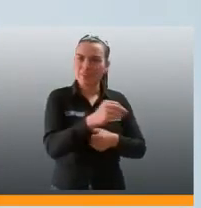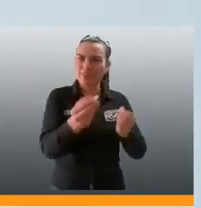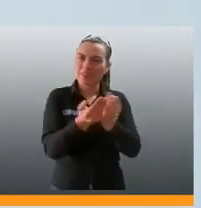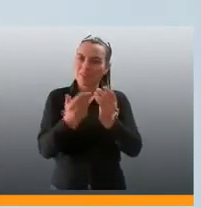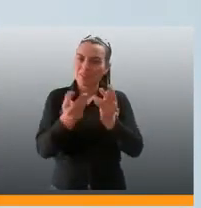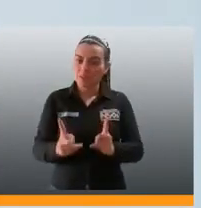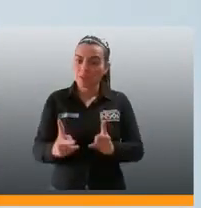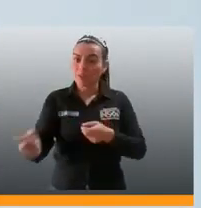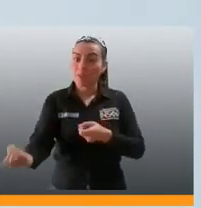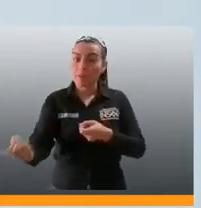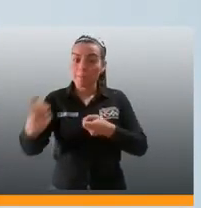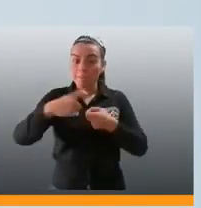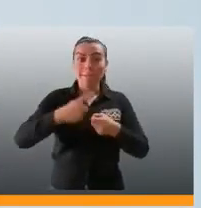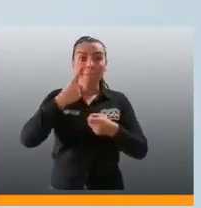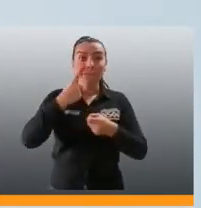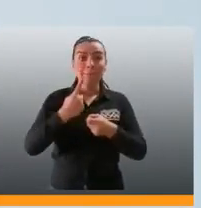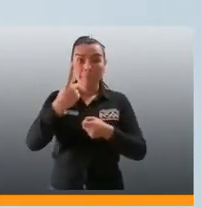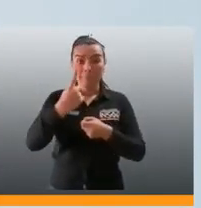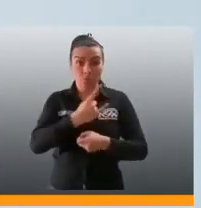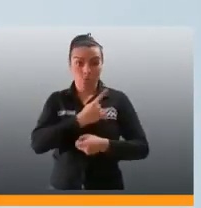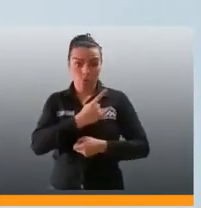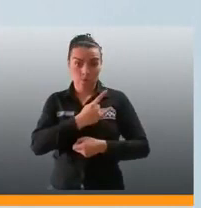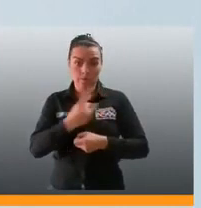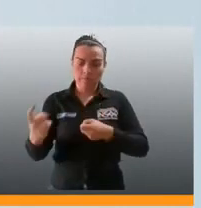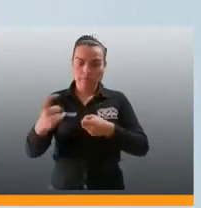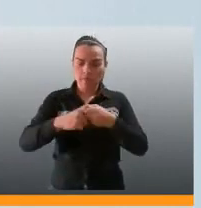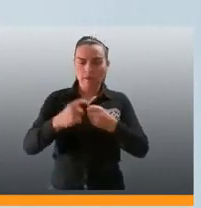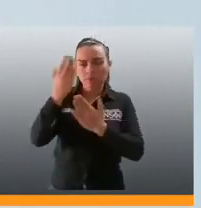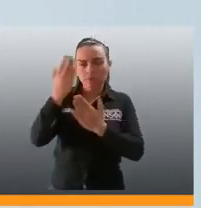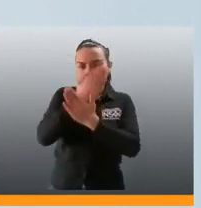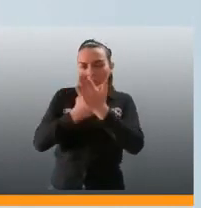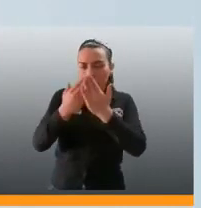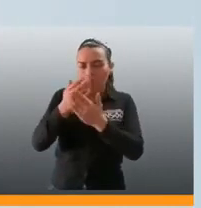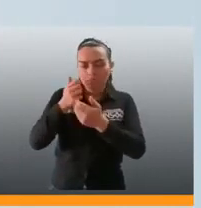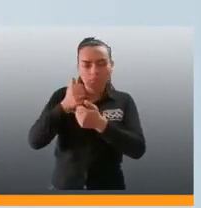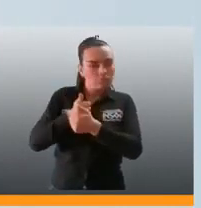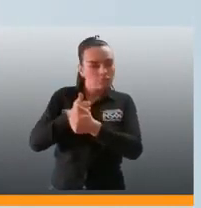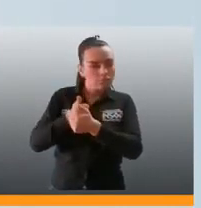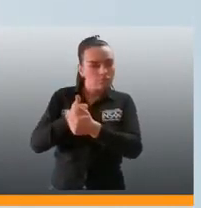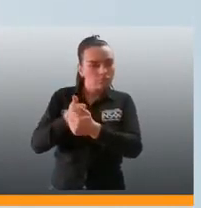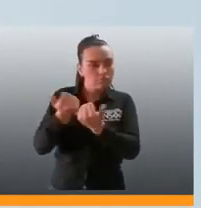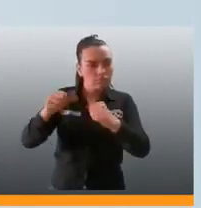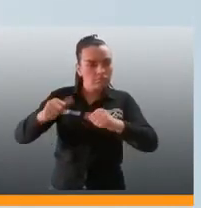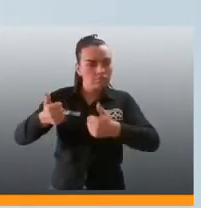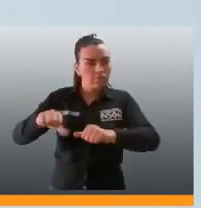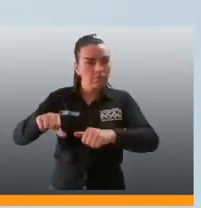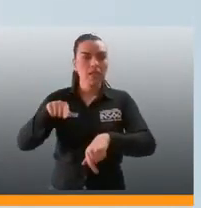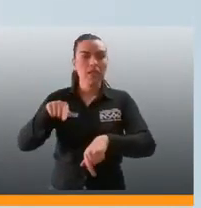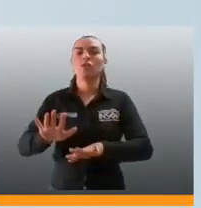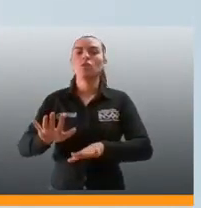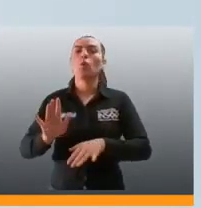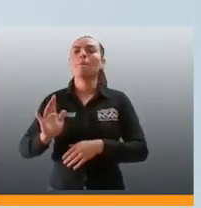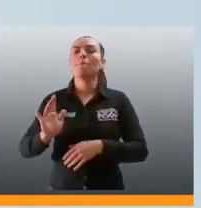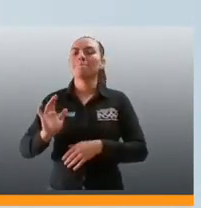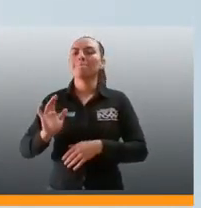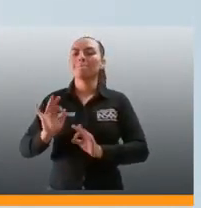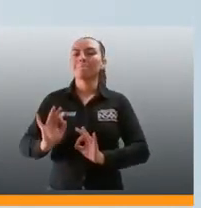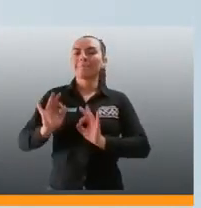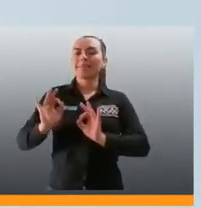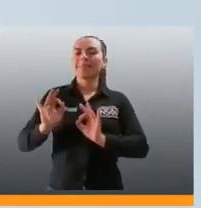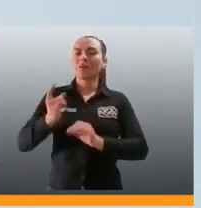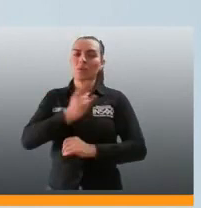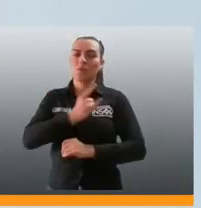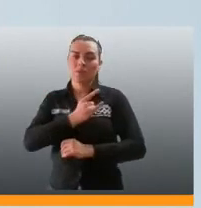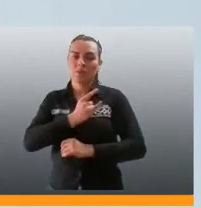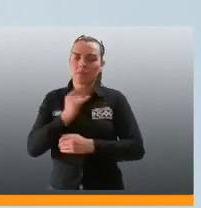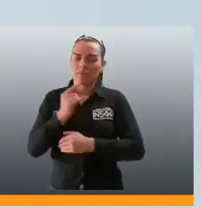en que ingresan a la universidad, se hace un seguimiento y acompañamiento desde Bienestar Universitario y desde toda una